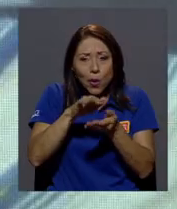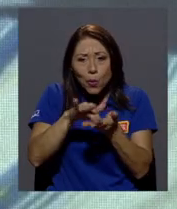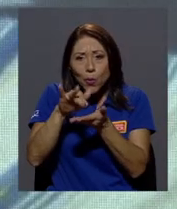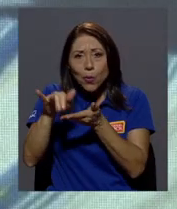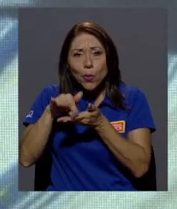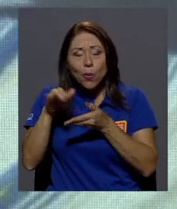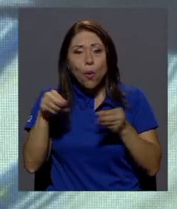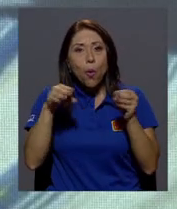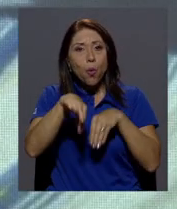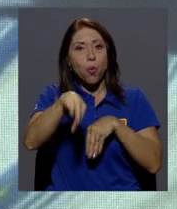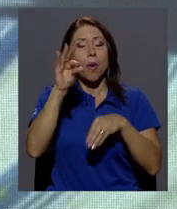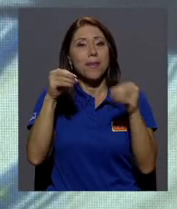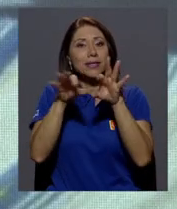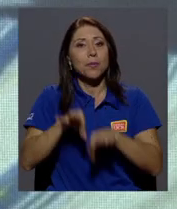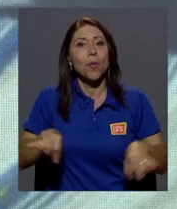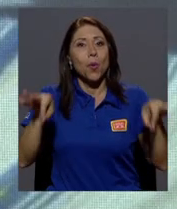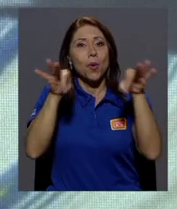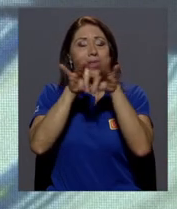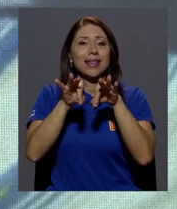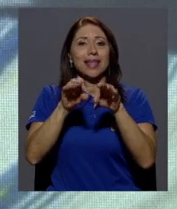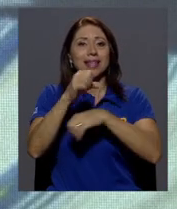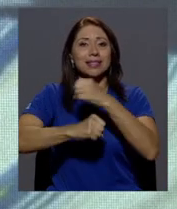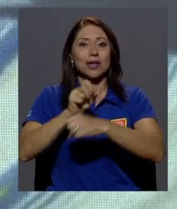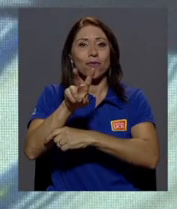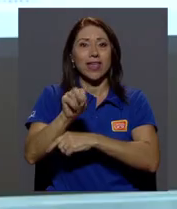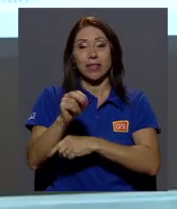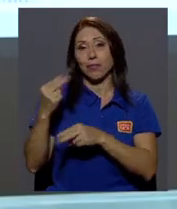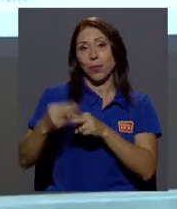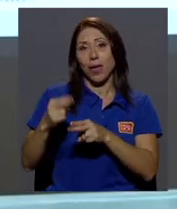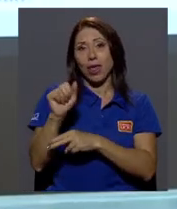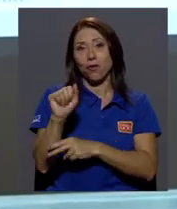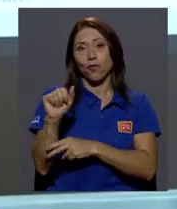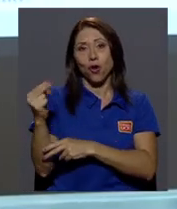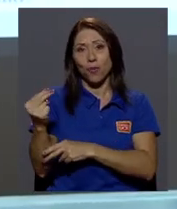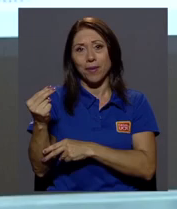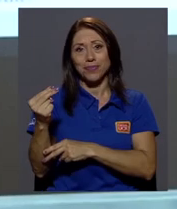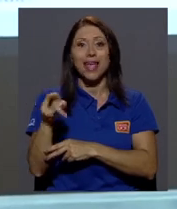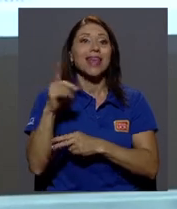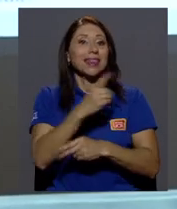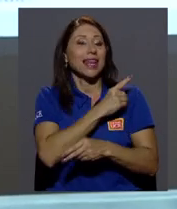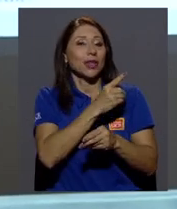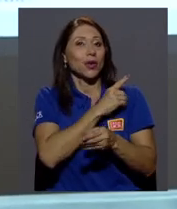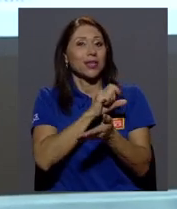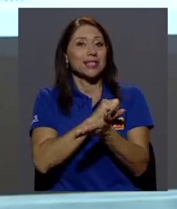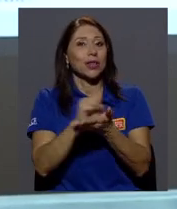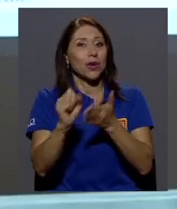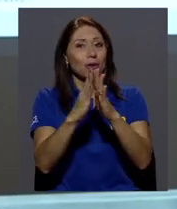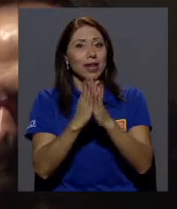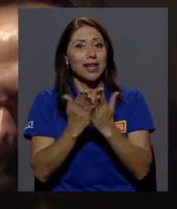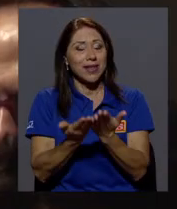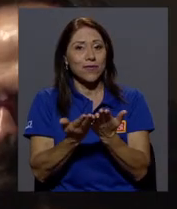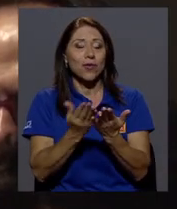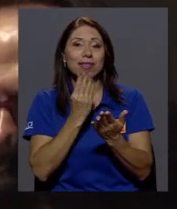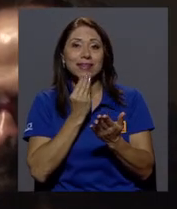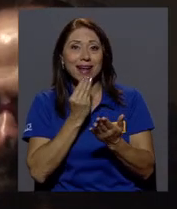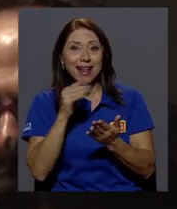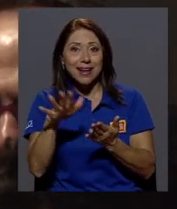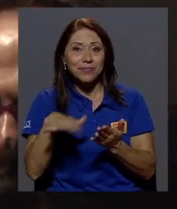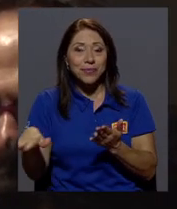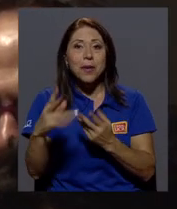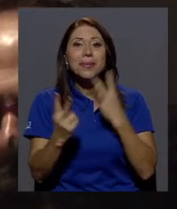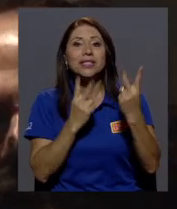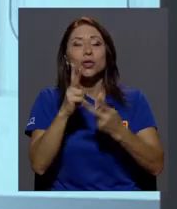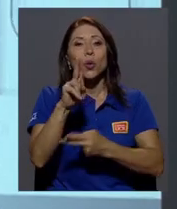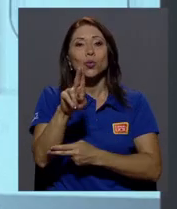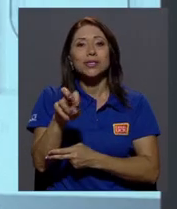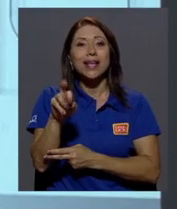siglo XX. Adolfo Reutemann, director del Santuario del Libro del Museo de Israel en Jerusalén, visitó la UCR para brindar